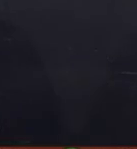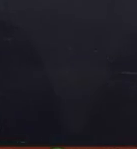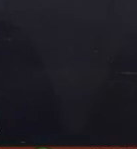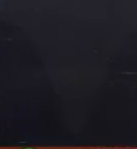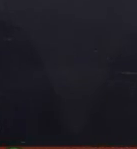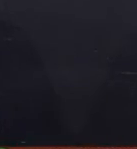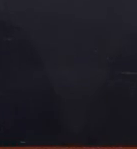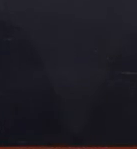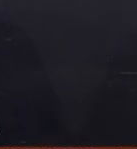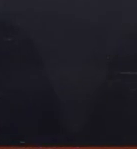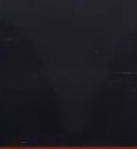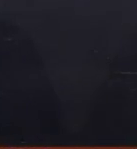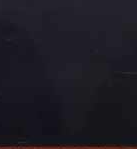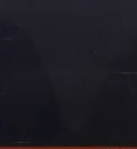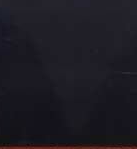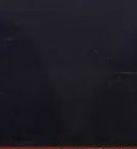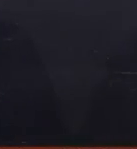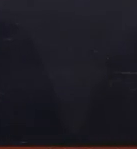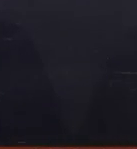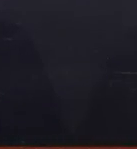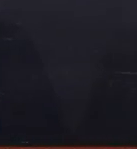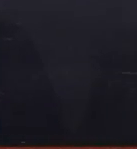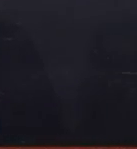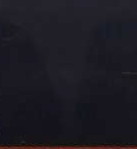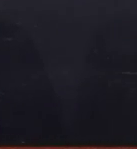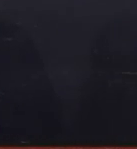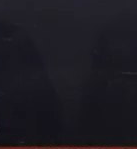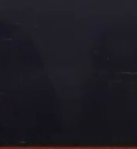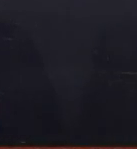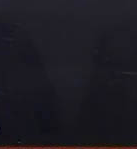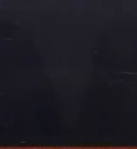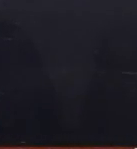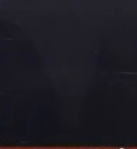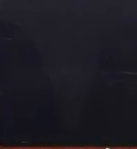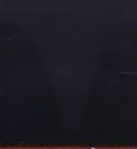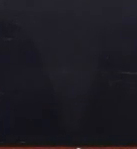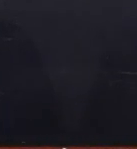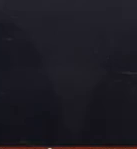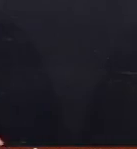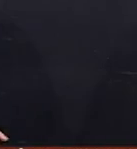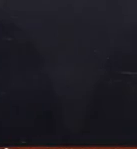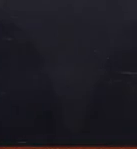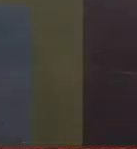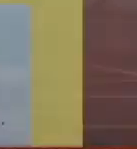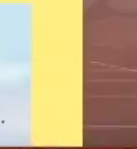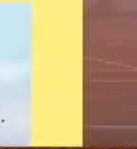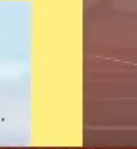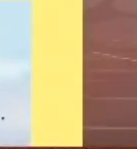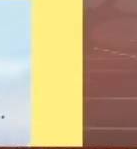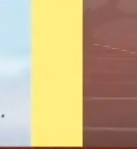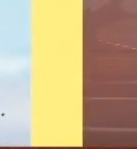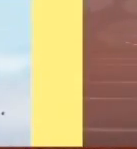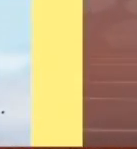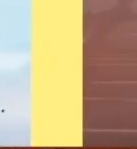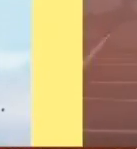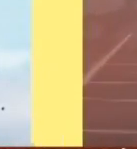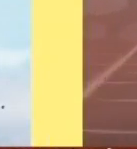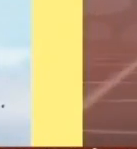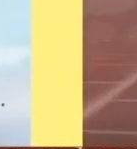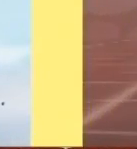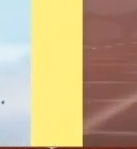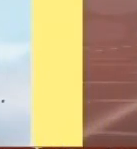despuntando, encuentros entre un hombre y una mujer, en primera instancia entre dos adultos, después